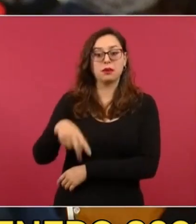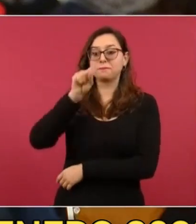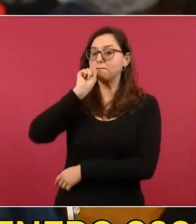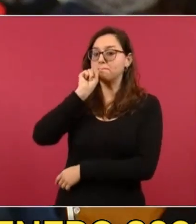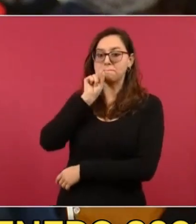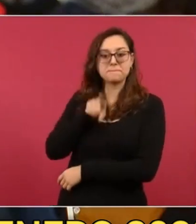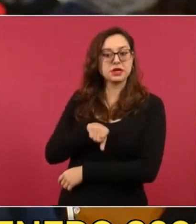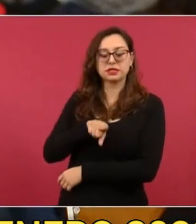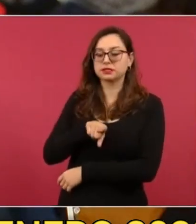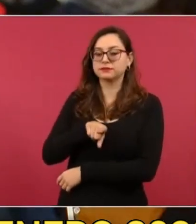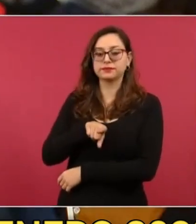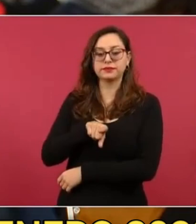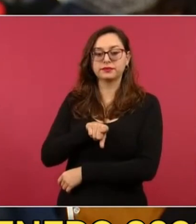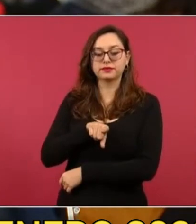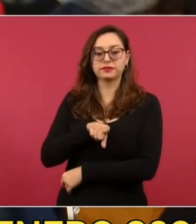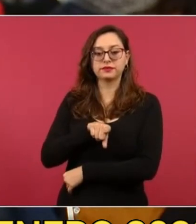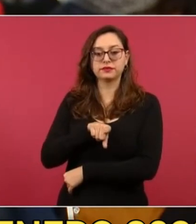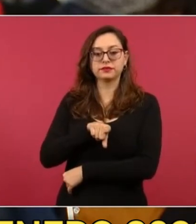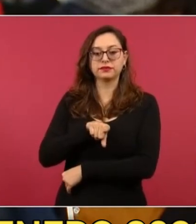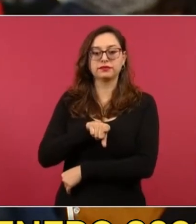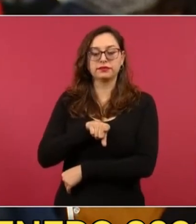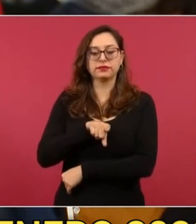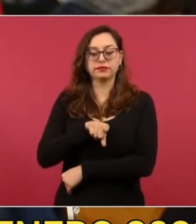de Trabajadores para el municipio